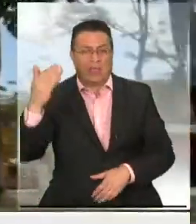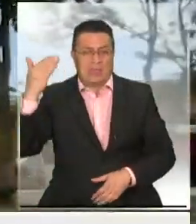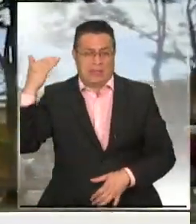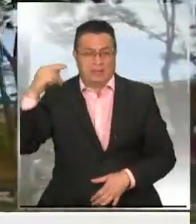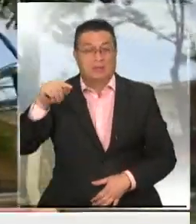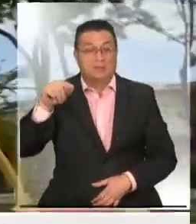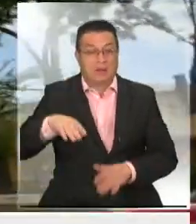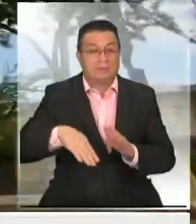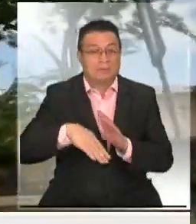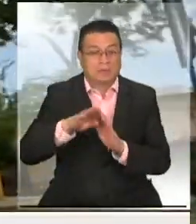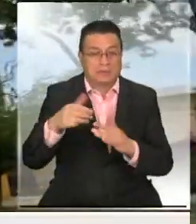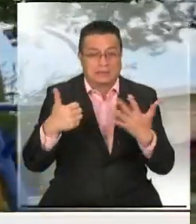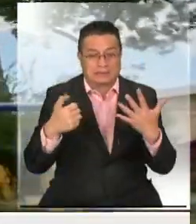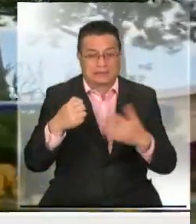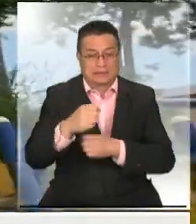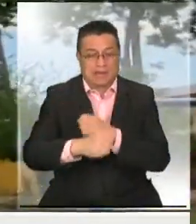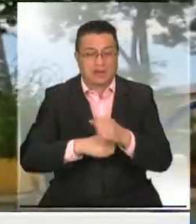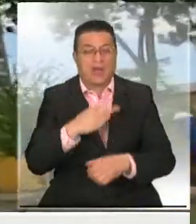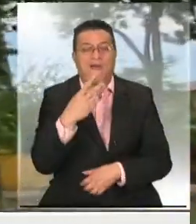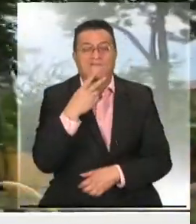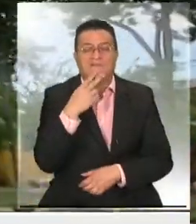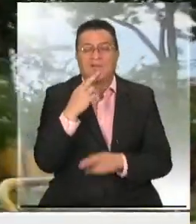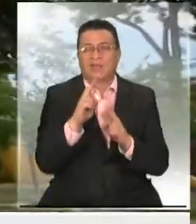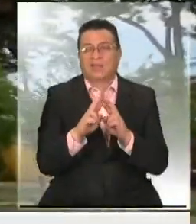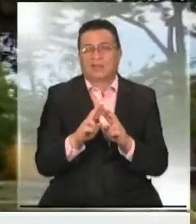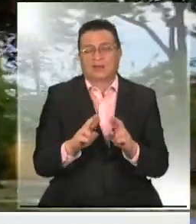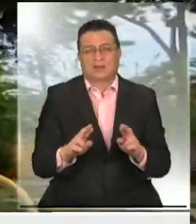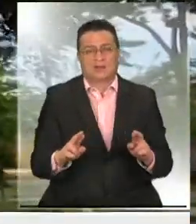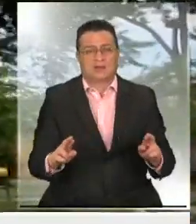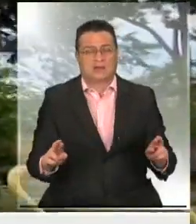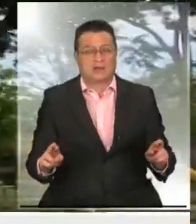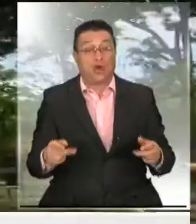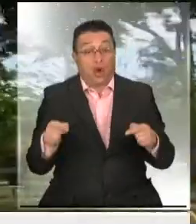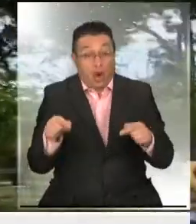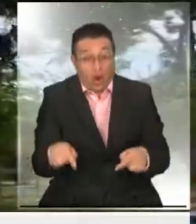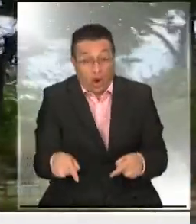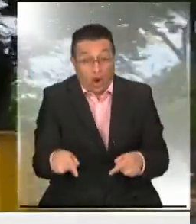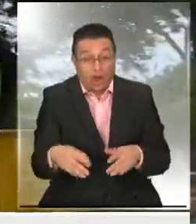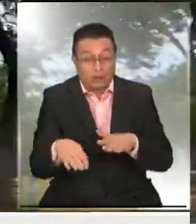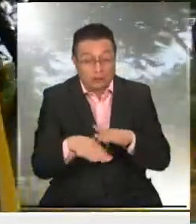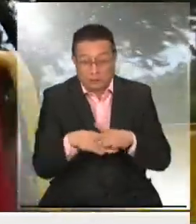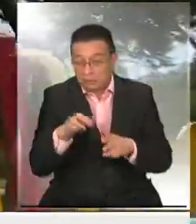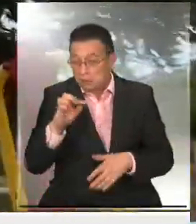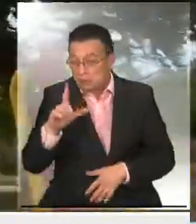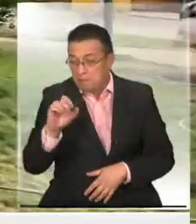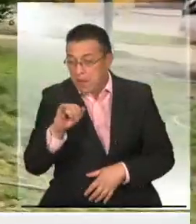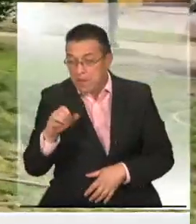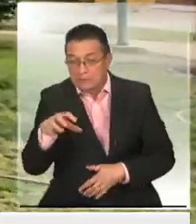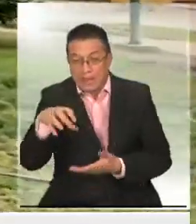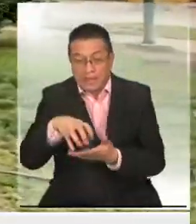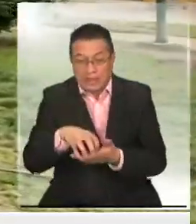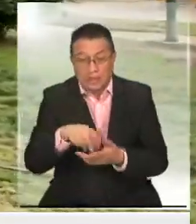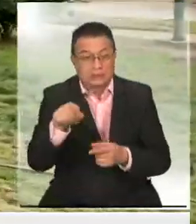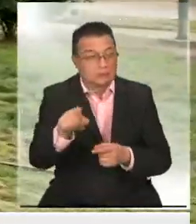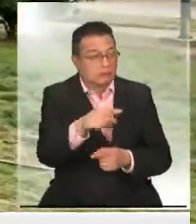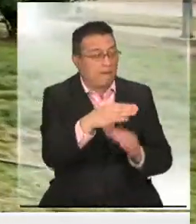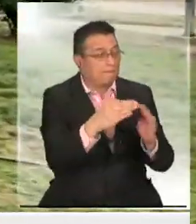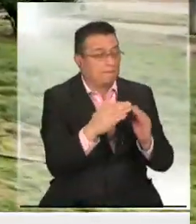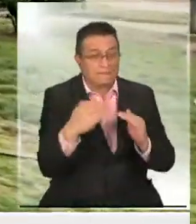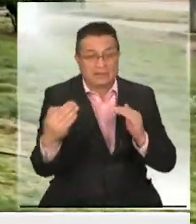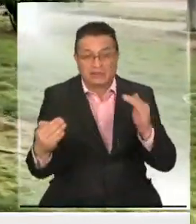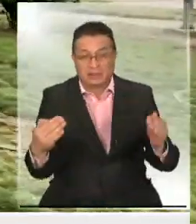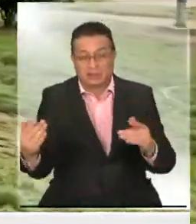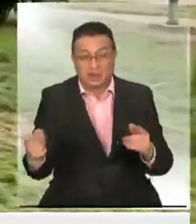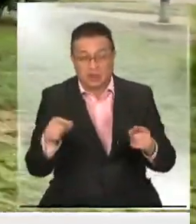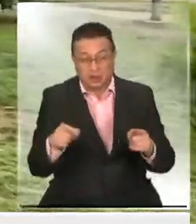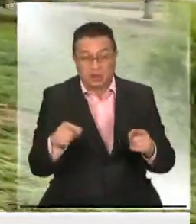Fueron más de 60 años de una vida tranquila, dice Víctor. Hoy recorre su plaza, su tesoro y el de sus vecinos. Uno